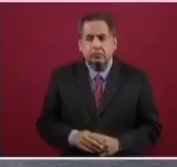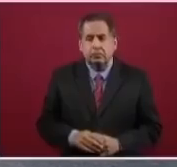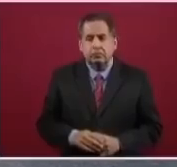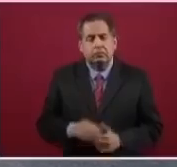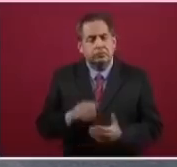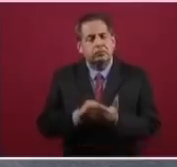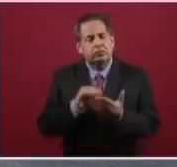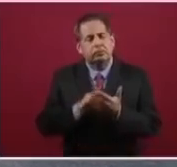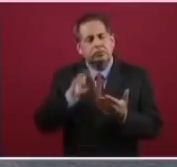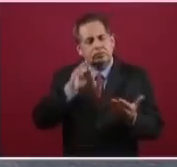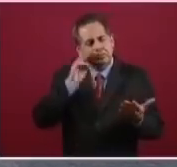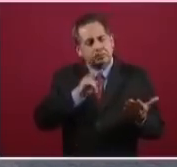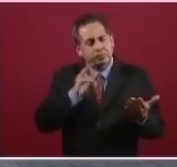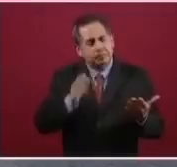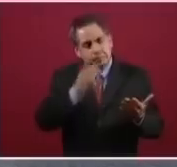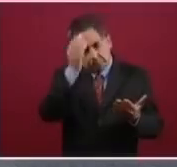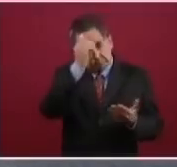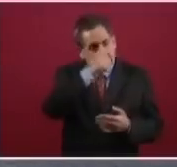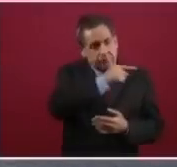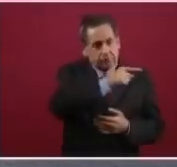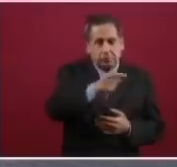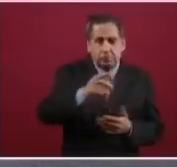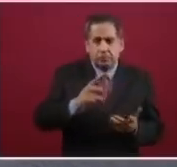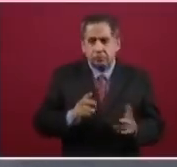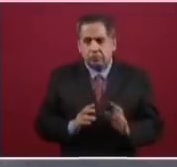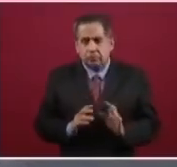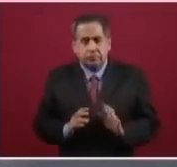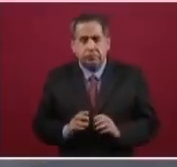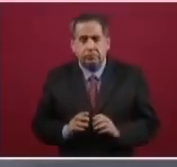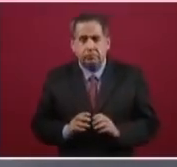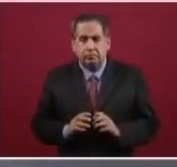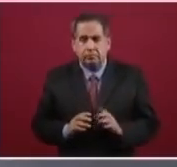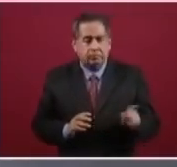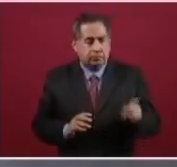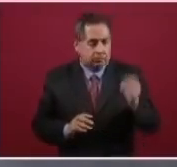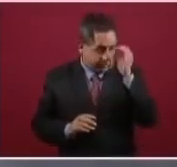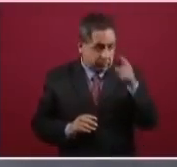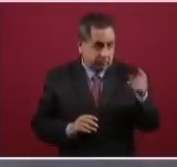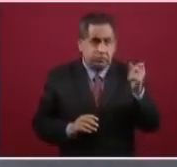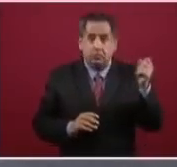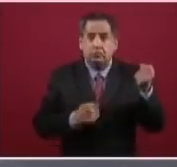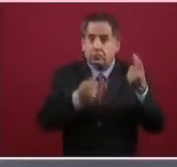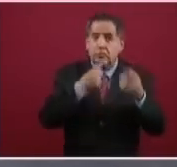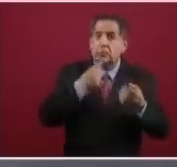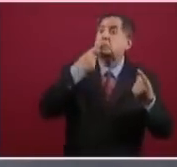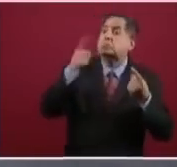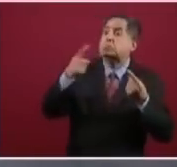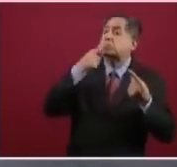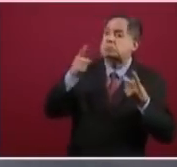encuentro a veces opiniones bueno no sólo opiniones amparos